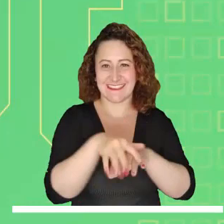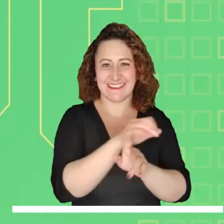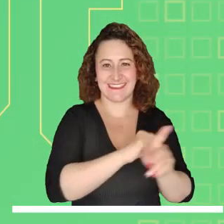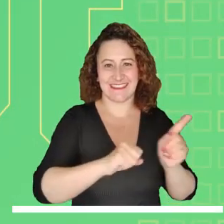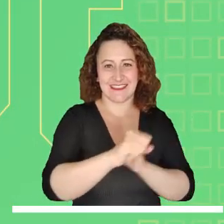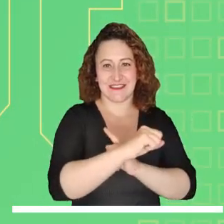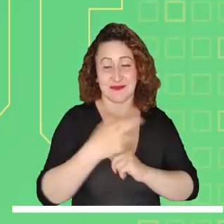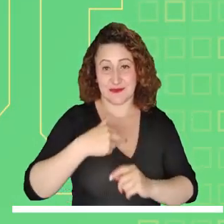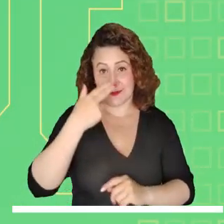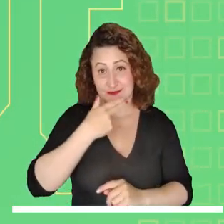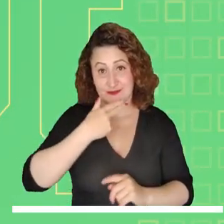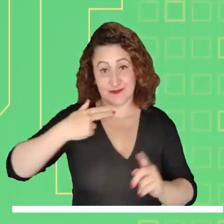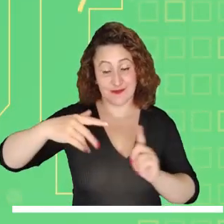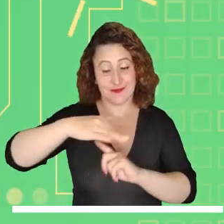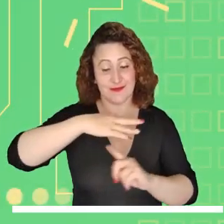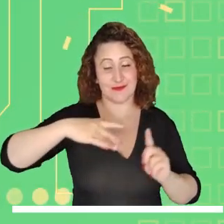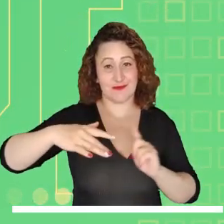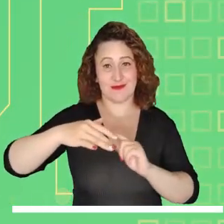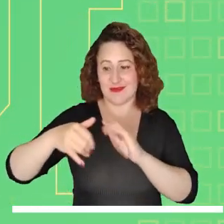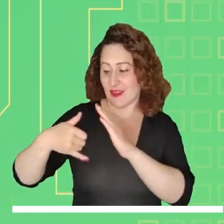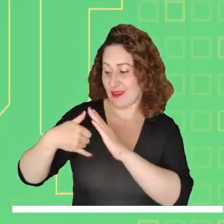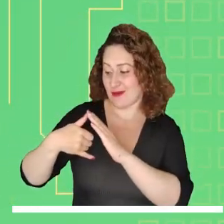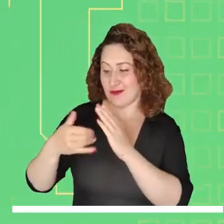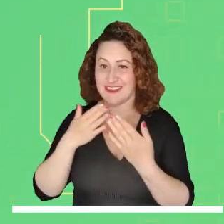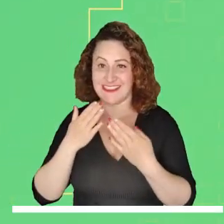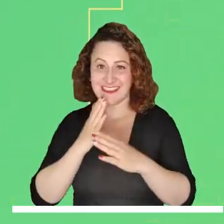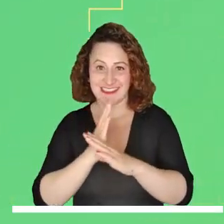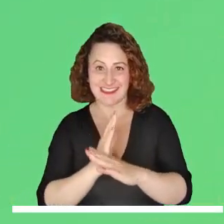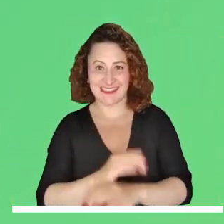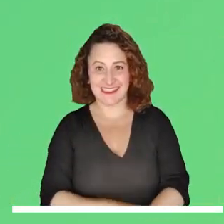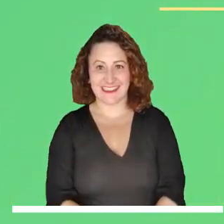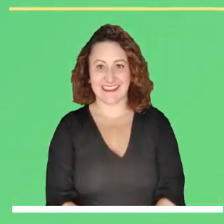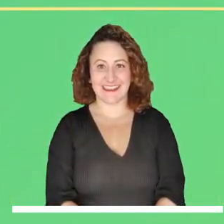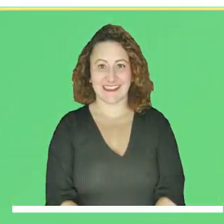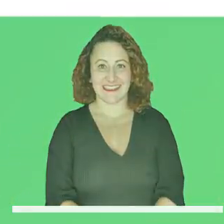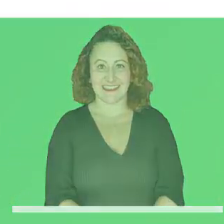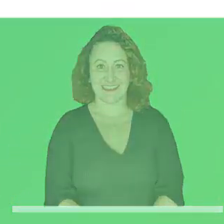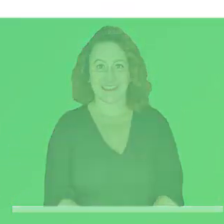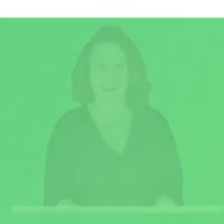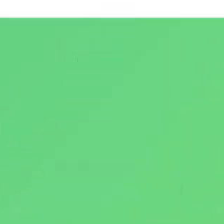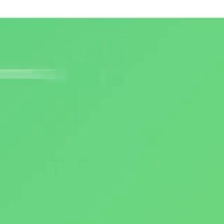adentro. Síguenos en nuestras redes sociales. Nuestro